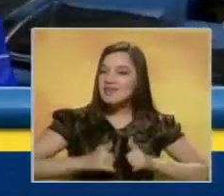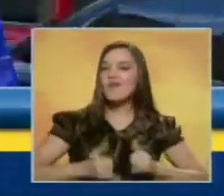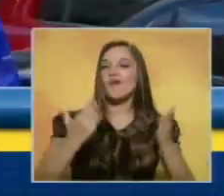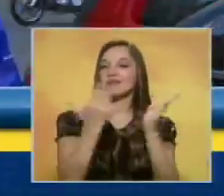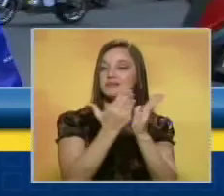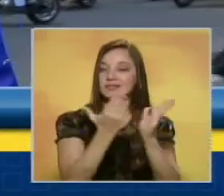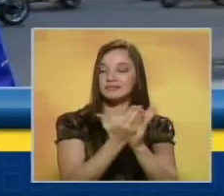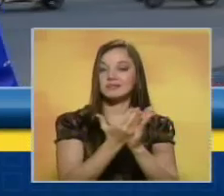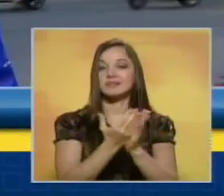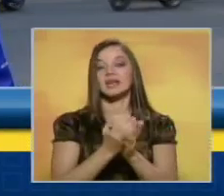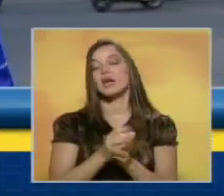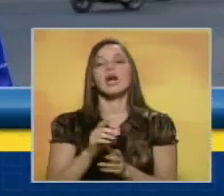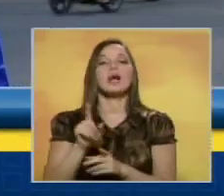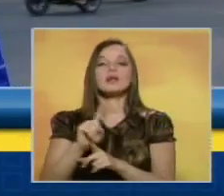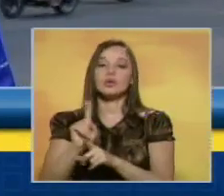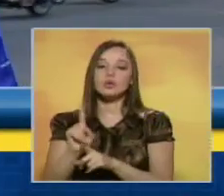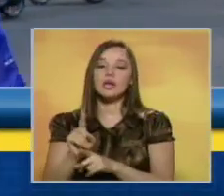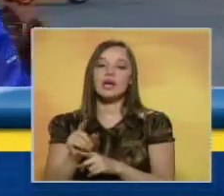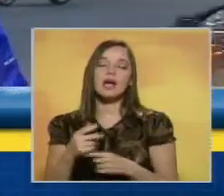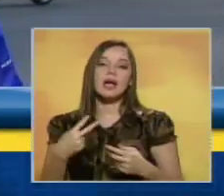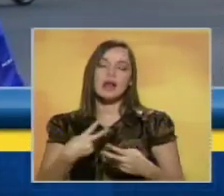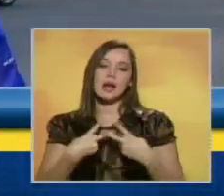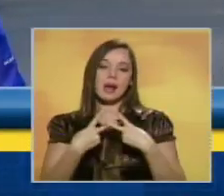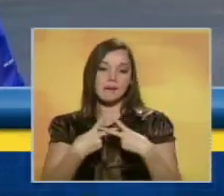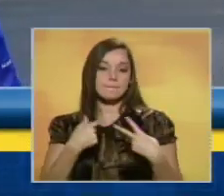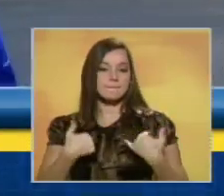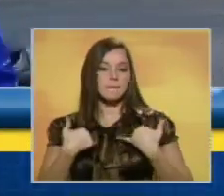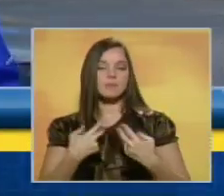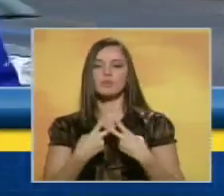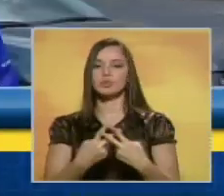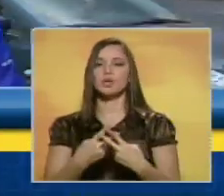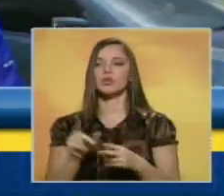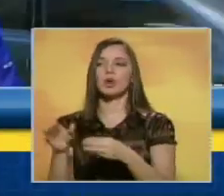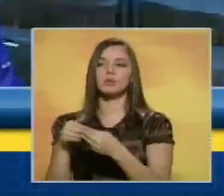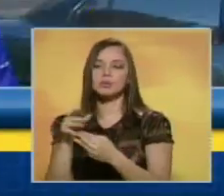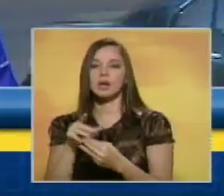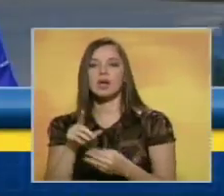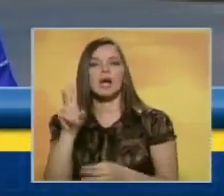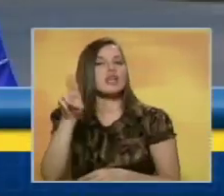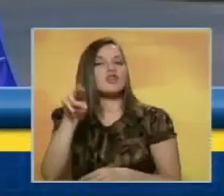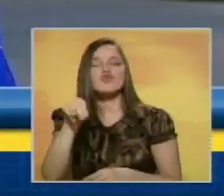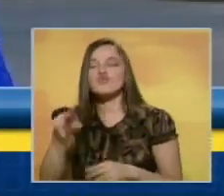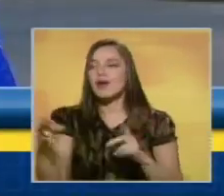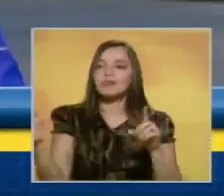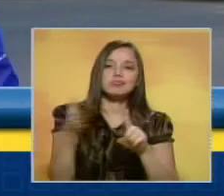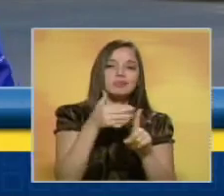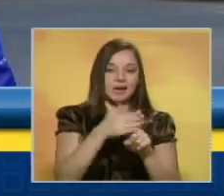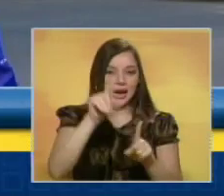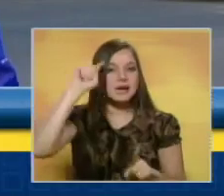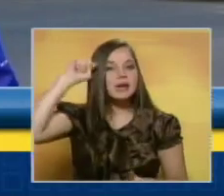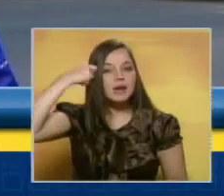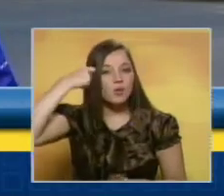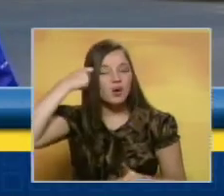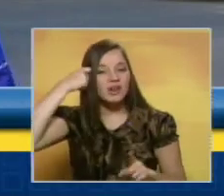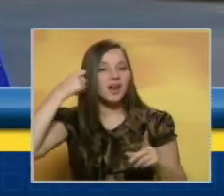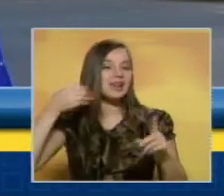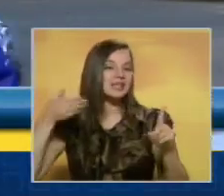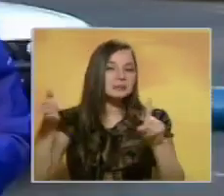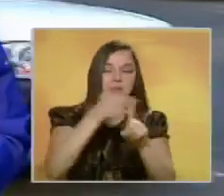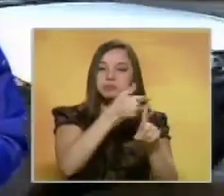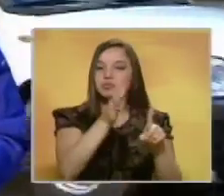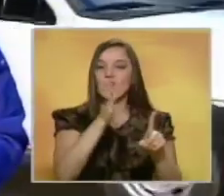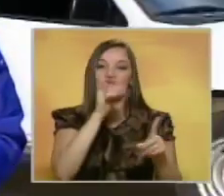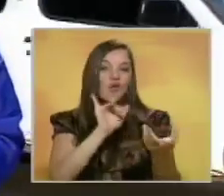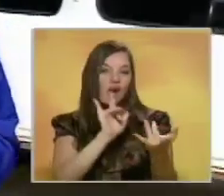aunque su caso no fue cerrado por voluntad propia, nunca más volvió a ser víctima. Recuerda, con violencia no